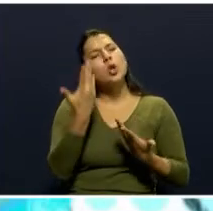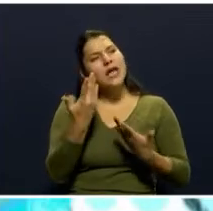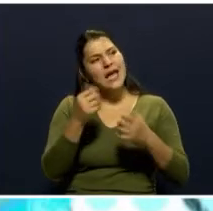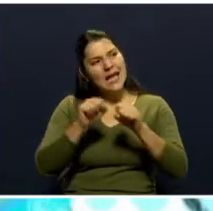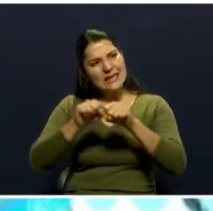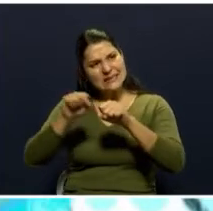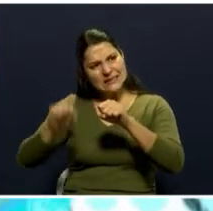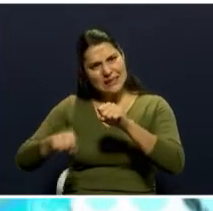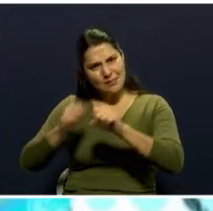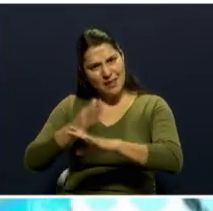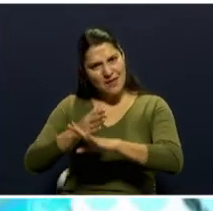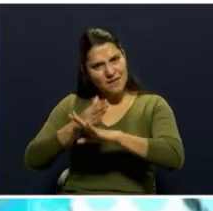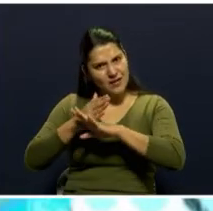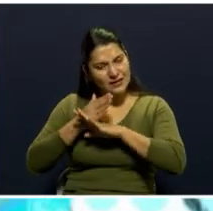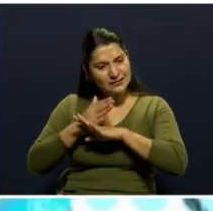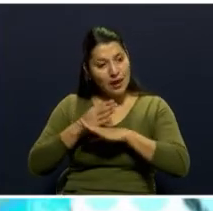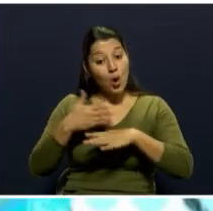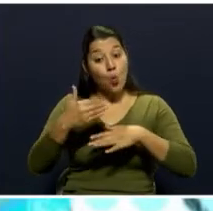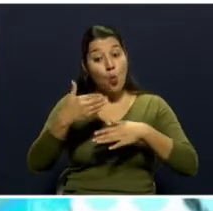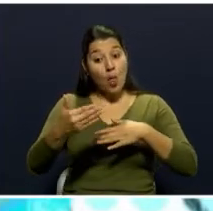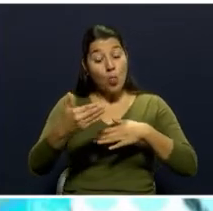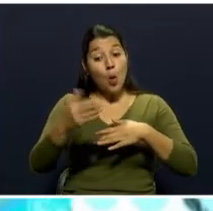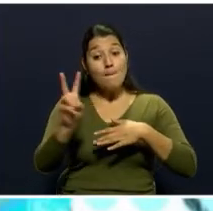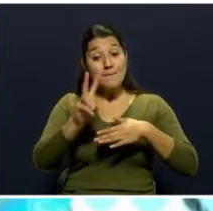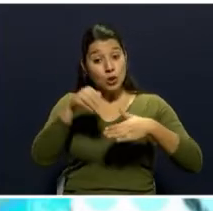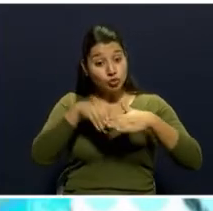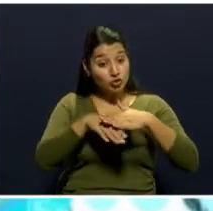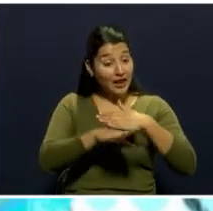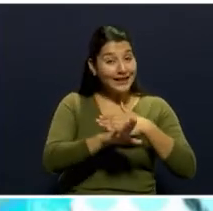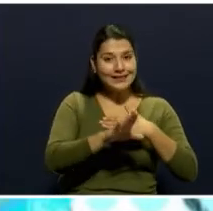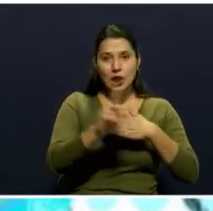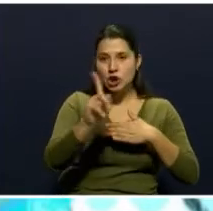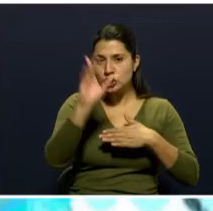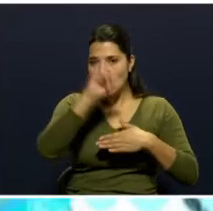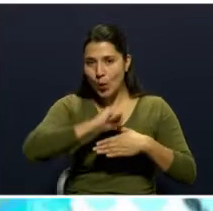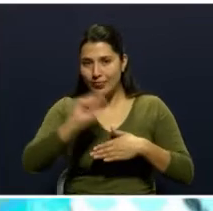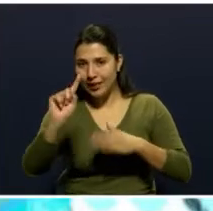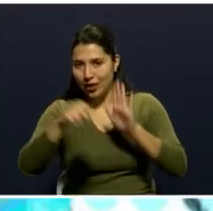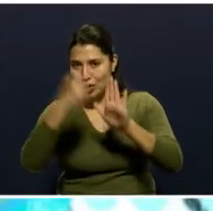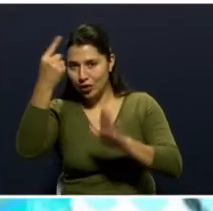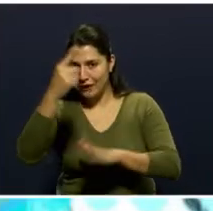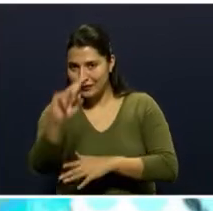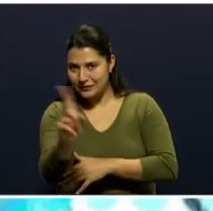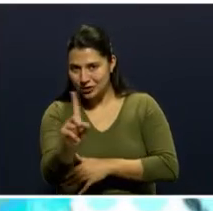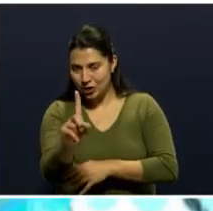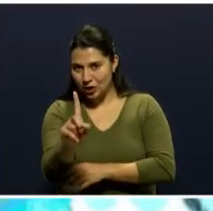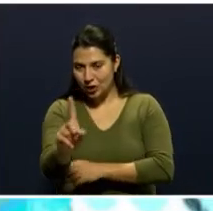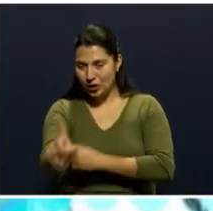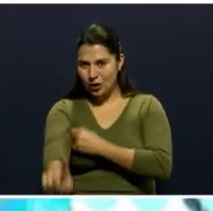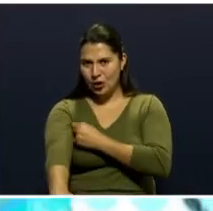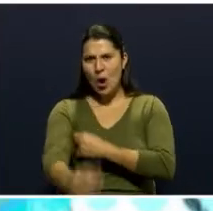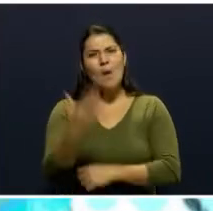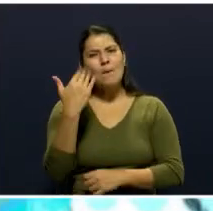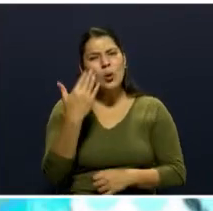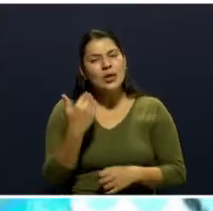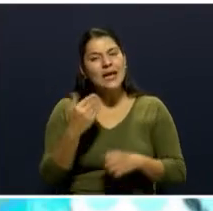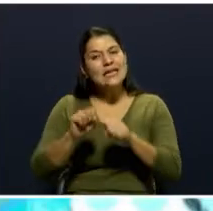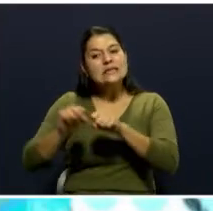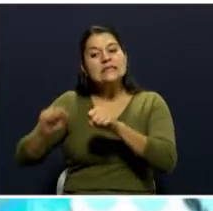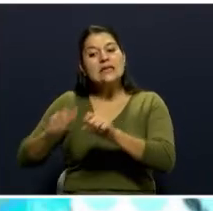en reconocer la presencia del virus? Esos días que le regalamos al virus para